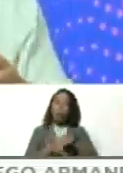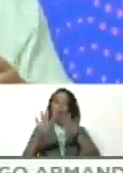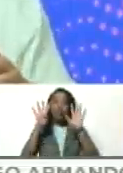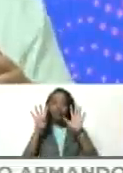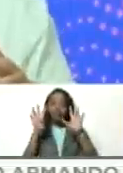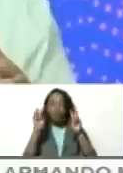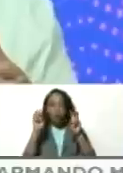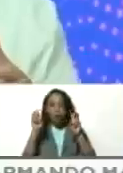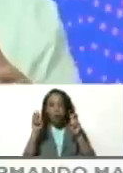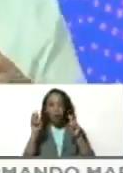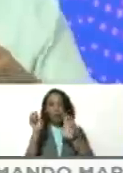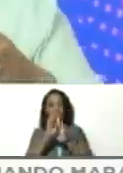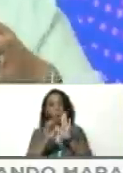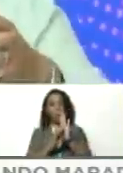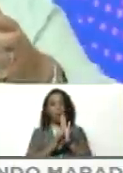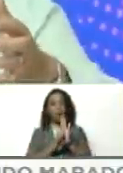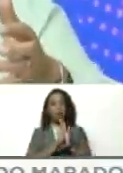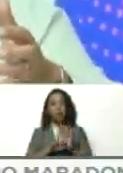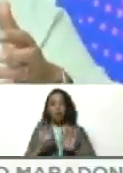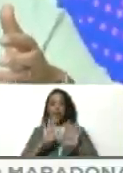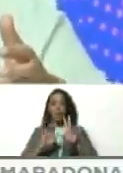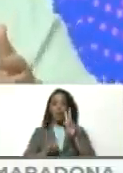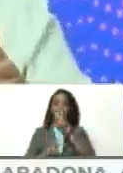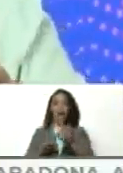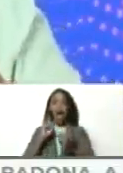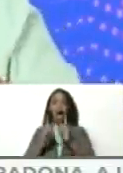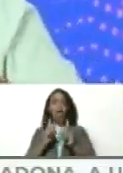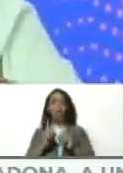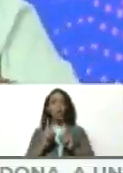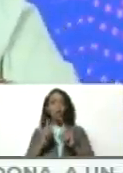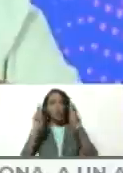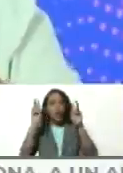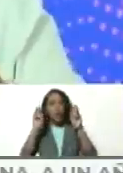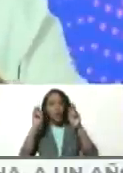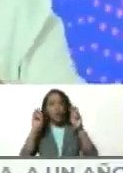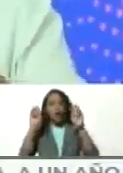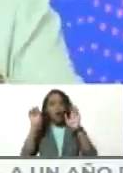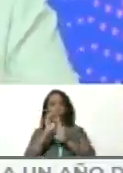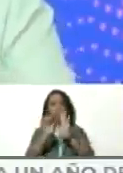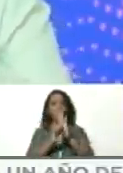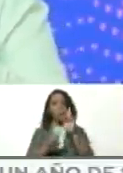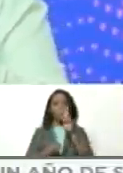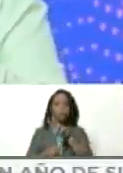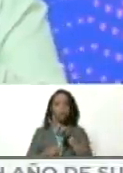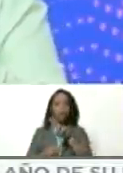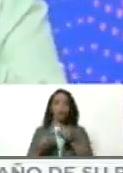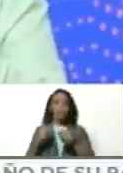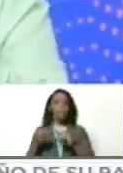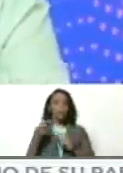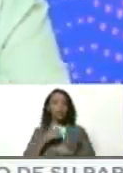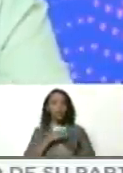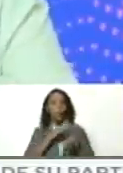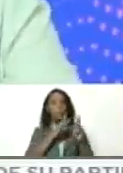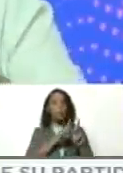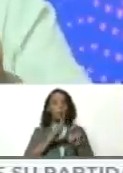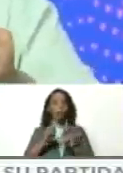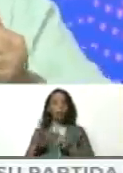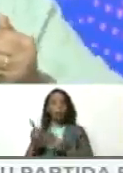etapa. Ya se ven algunos síntomas de la nueva etapa, pero estamos planificando al